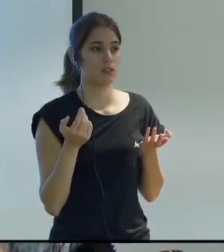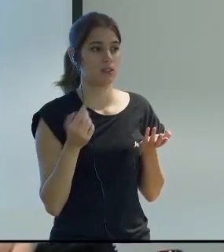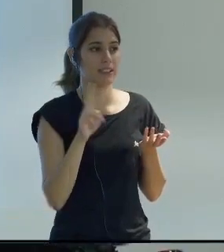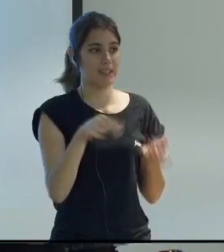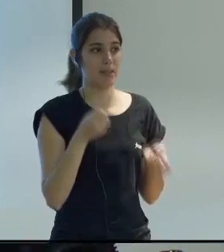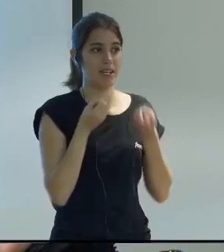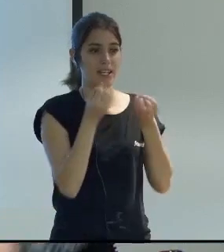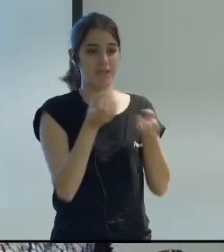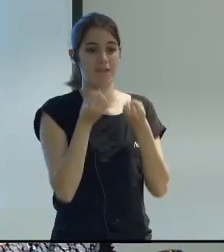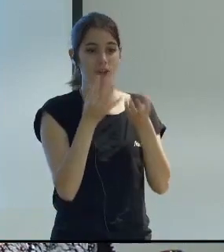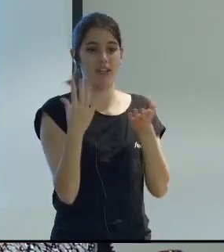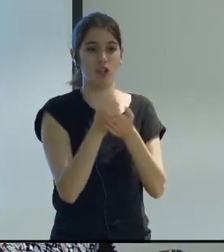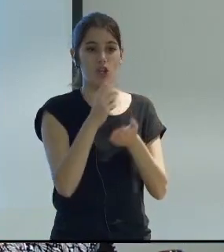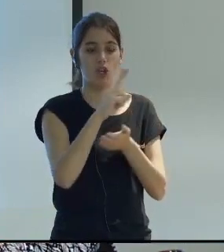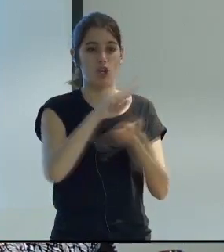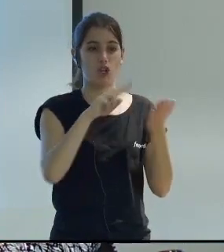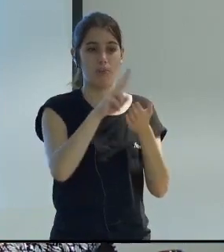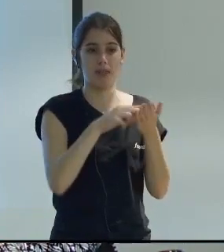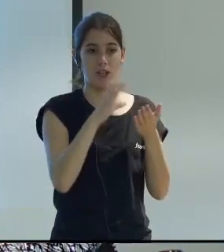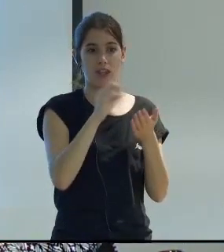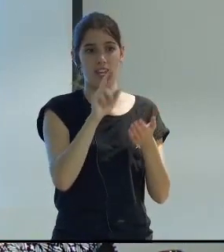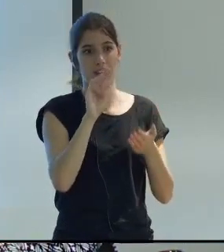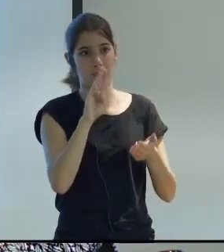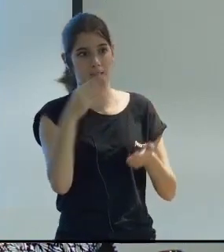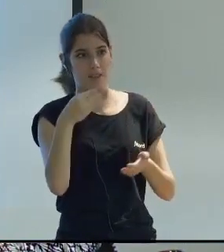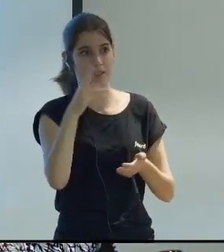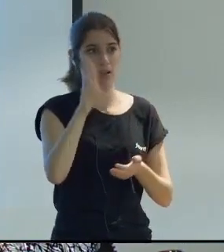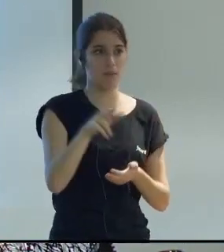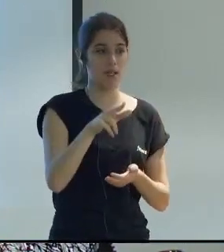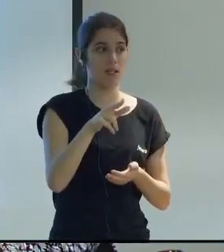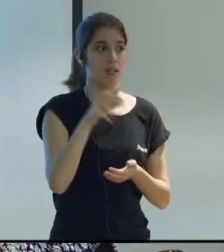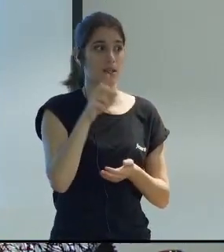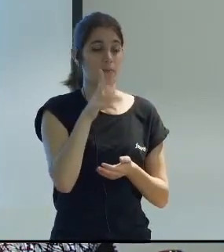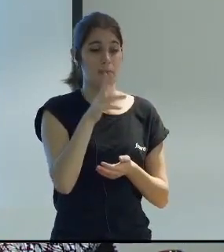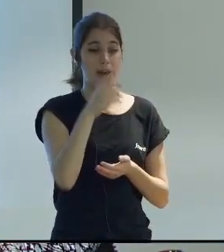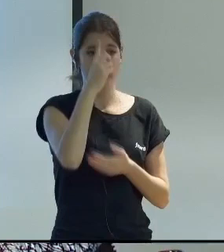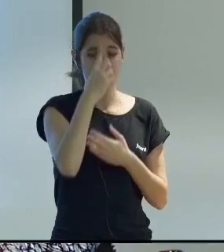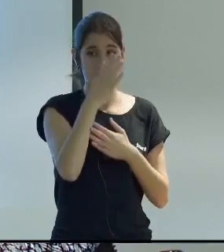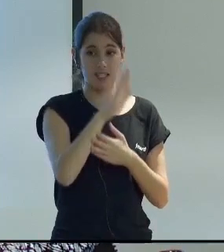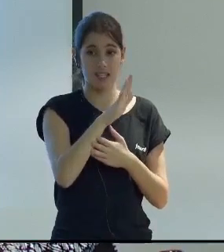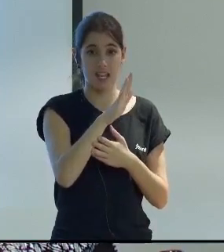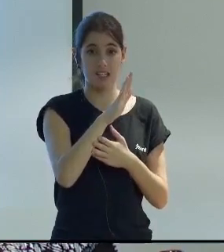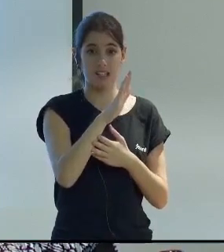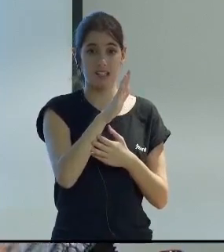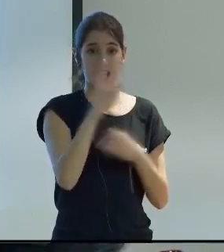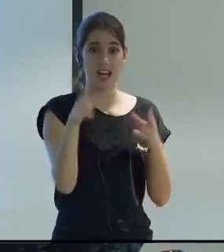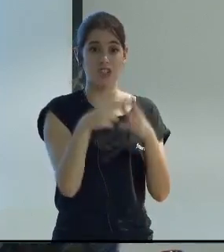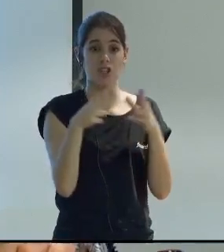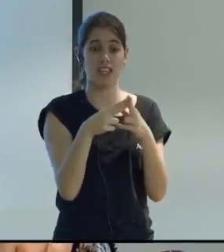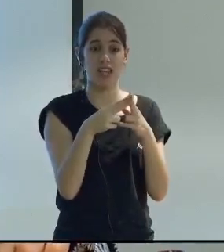informar todo a la convención CRPD y están representando la sociedad